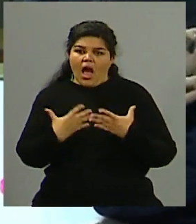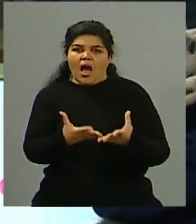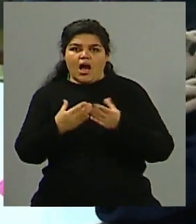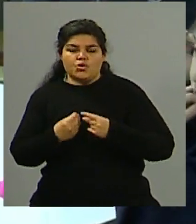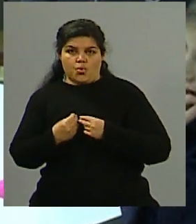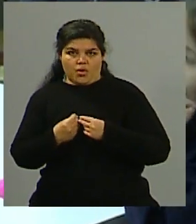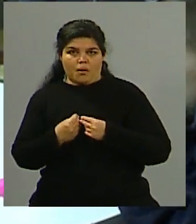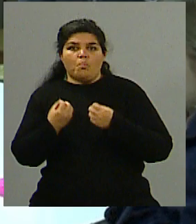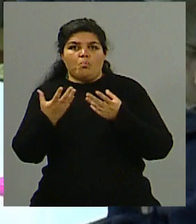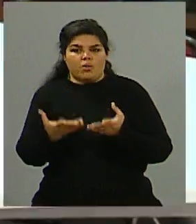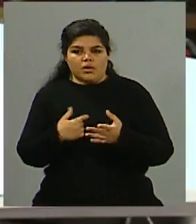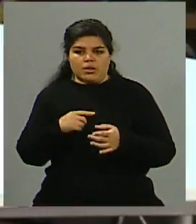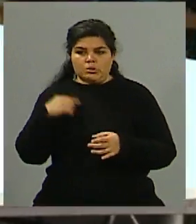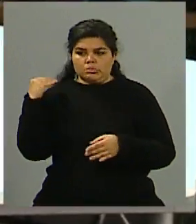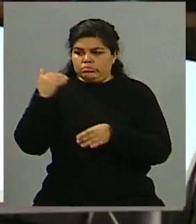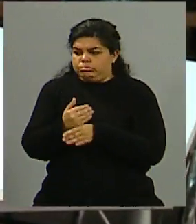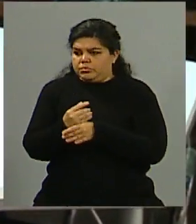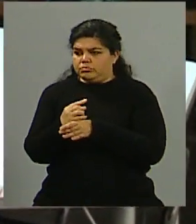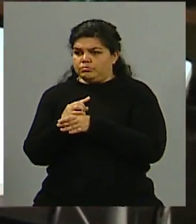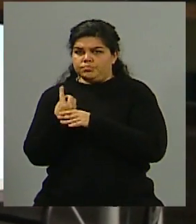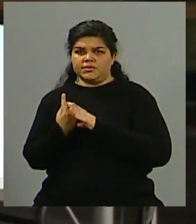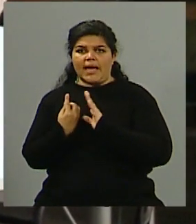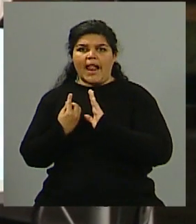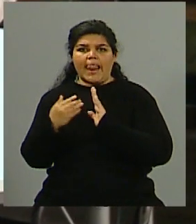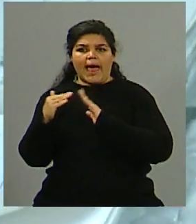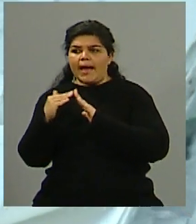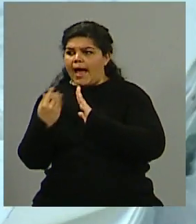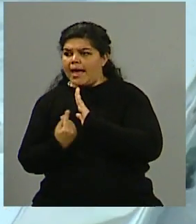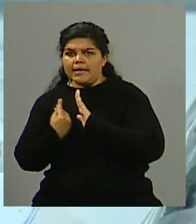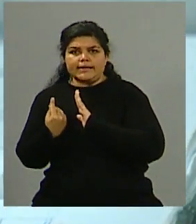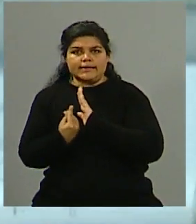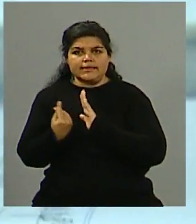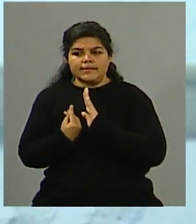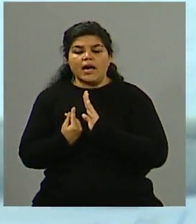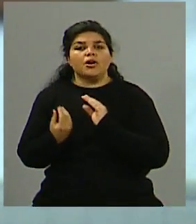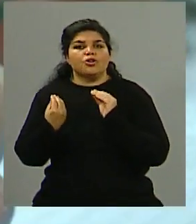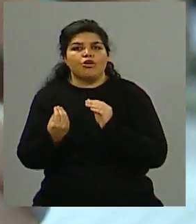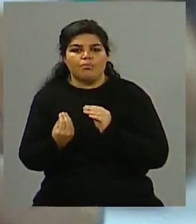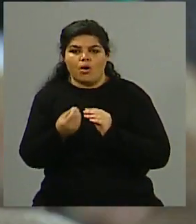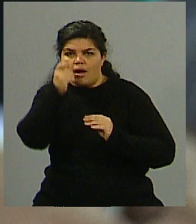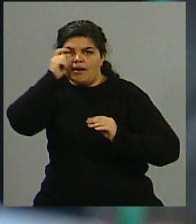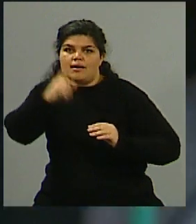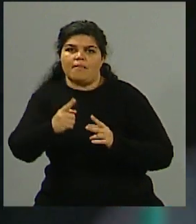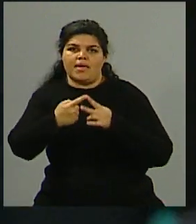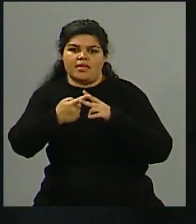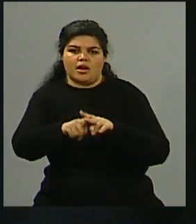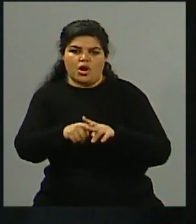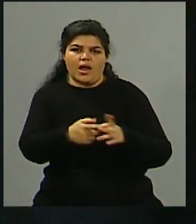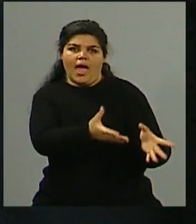usar dispositivos, aplicaciones, en los casos donde por supuesto había conectividad y